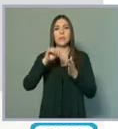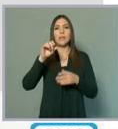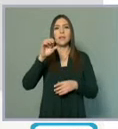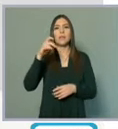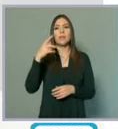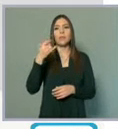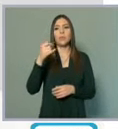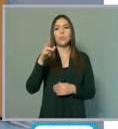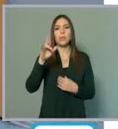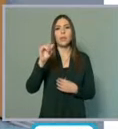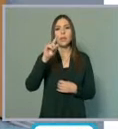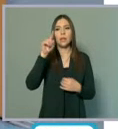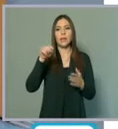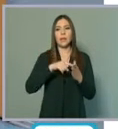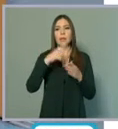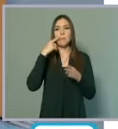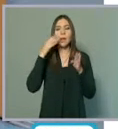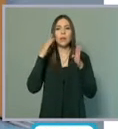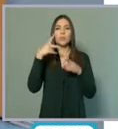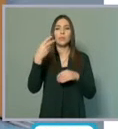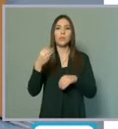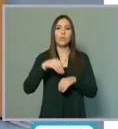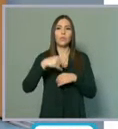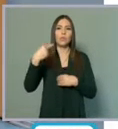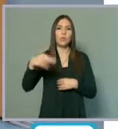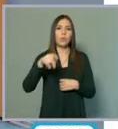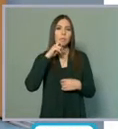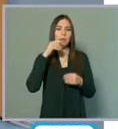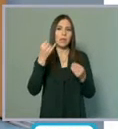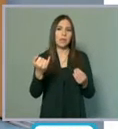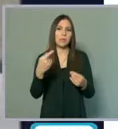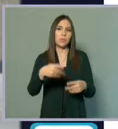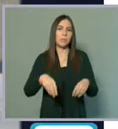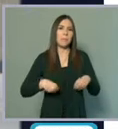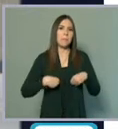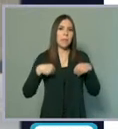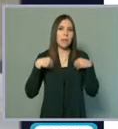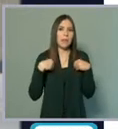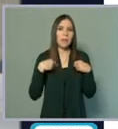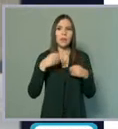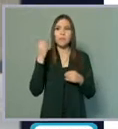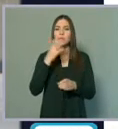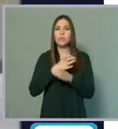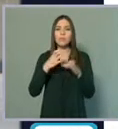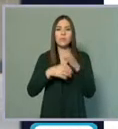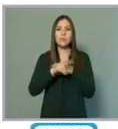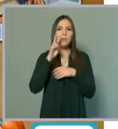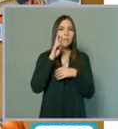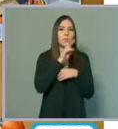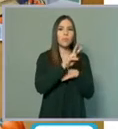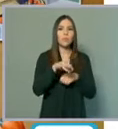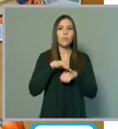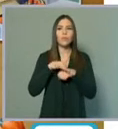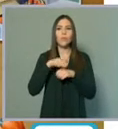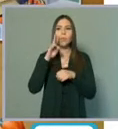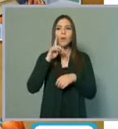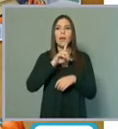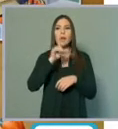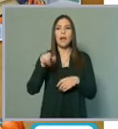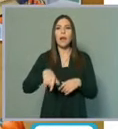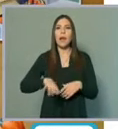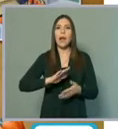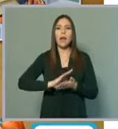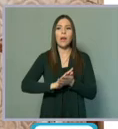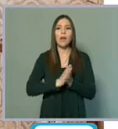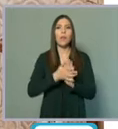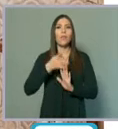Yuri Gagarin, dedicado a su nombre, y bueno, la vida y lo que puedes ver ahí. Es la prueba de que ya llegamos al futuro. Ya